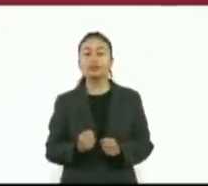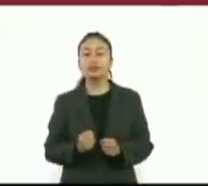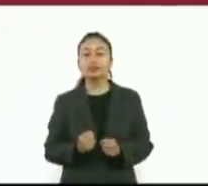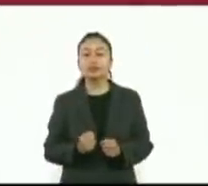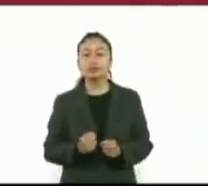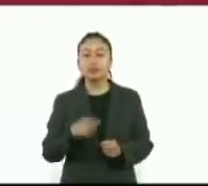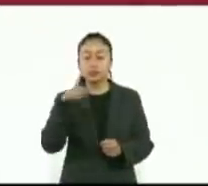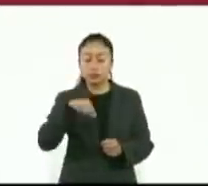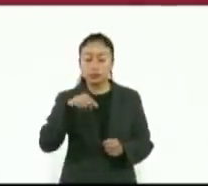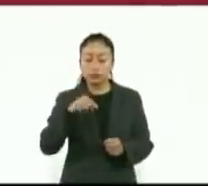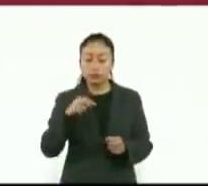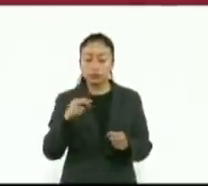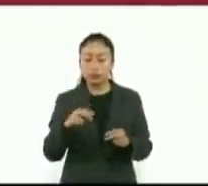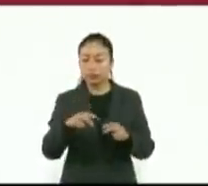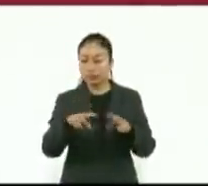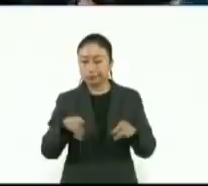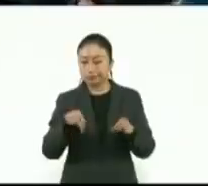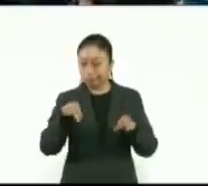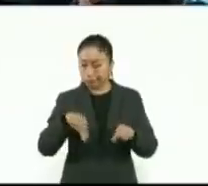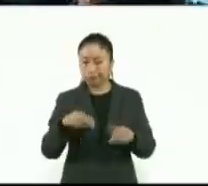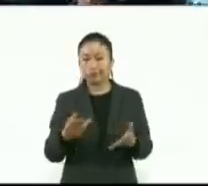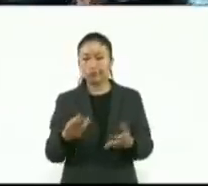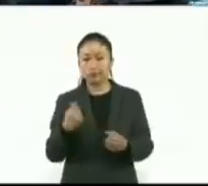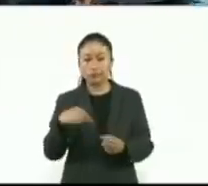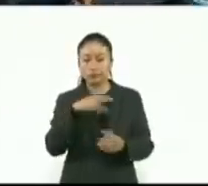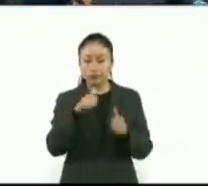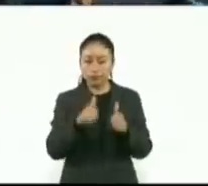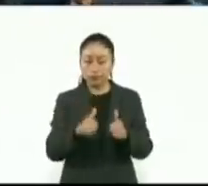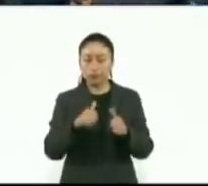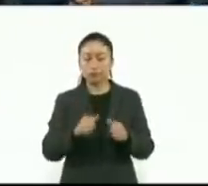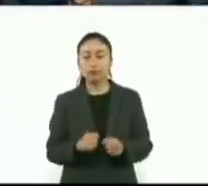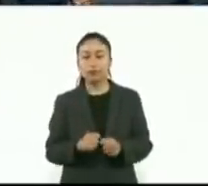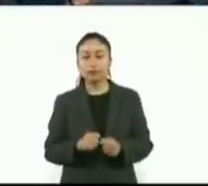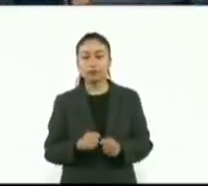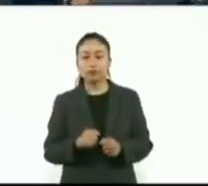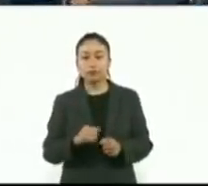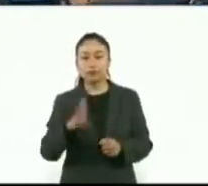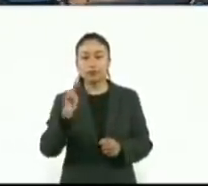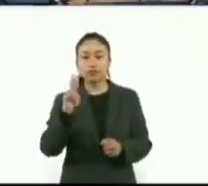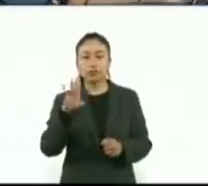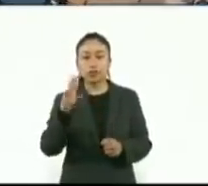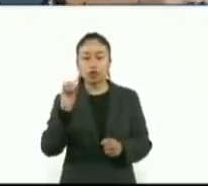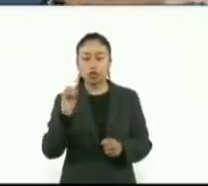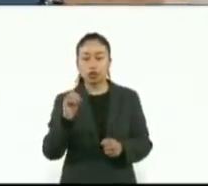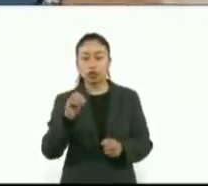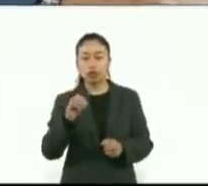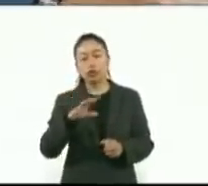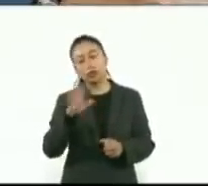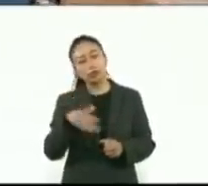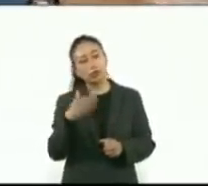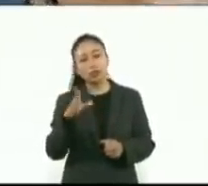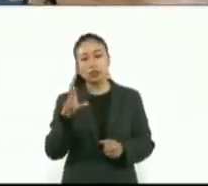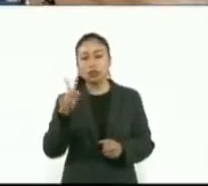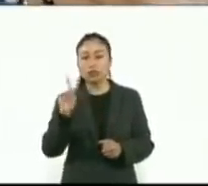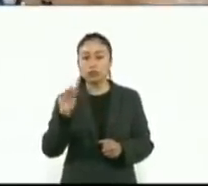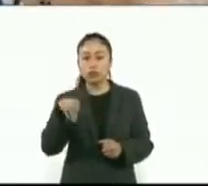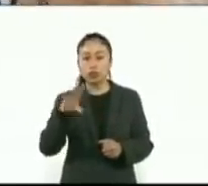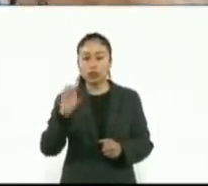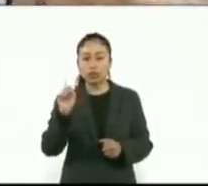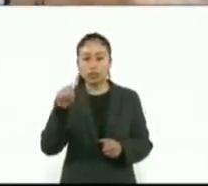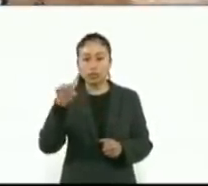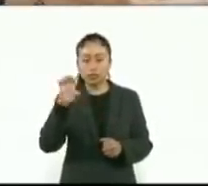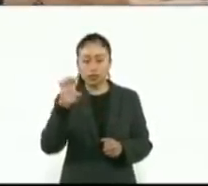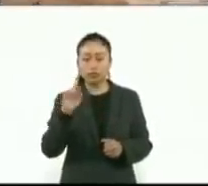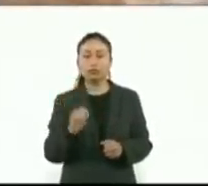Aquí donde nos encontramos es el llamado Bordo Poniente. Aquí en Bordo